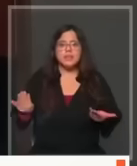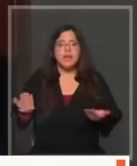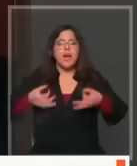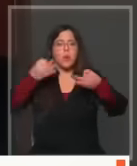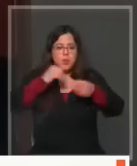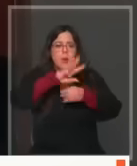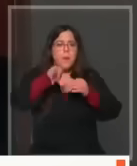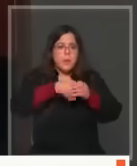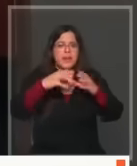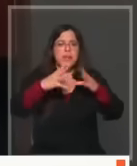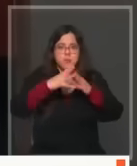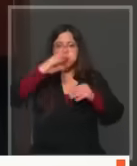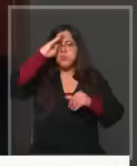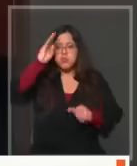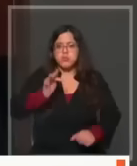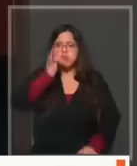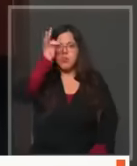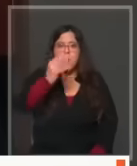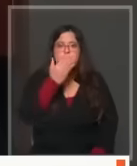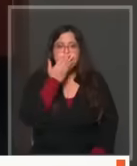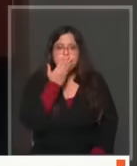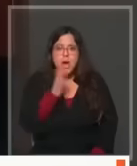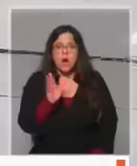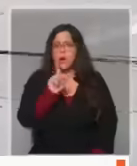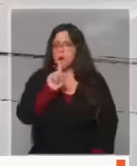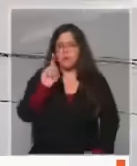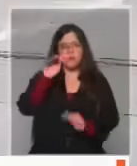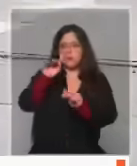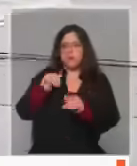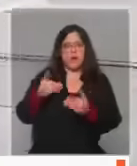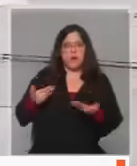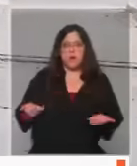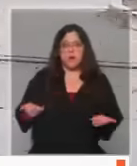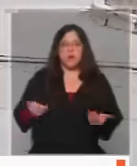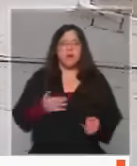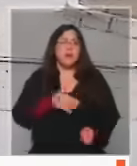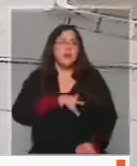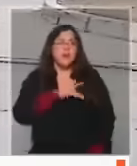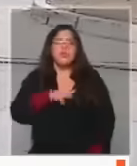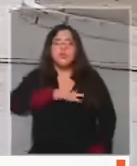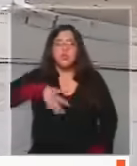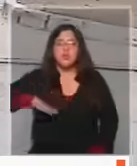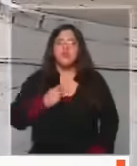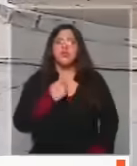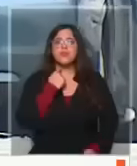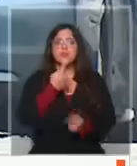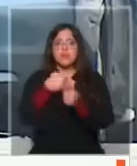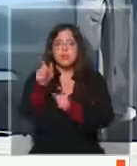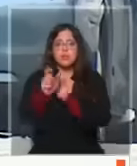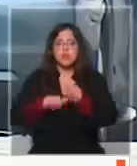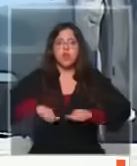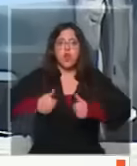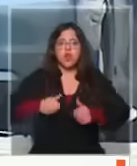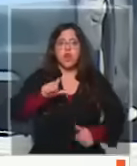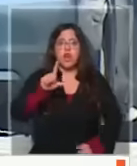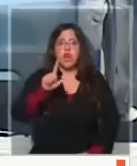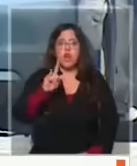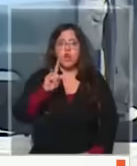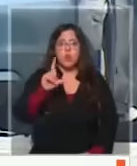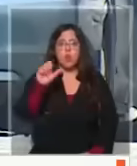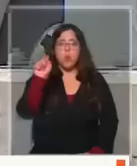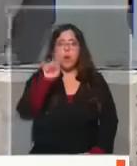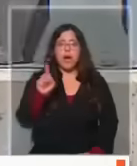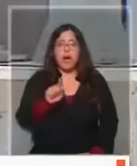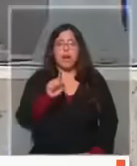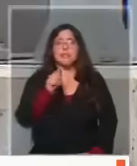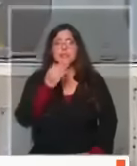ejército por un futuro mejor no es el mismo lamentables hechos que siguen afectando a otros jóvenes Lucas Gamboa también conscripto en